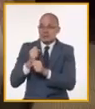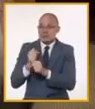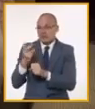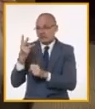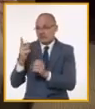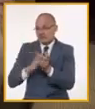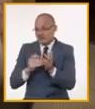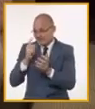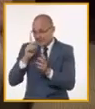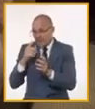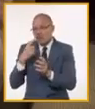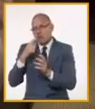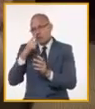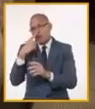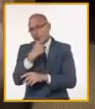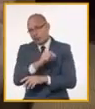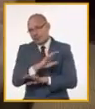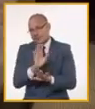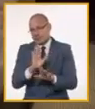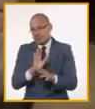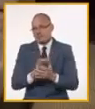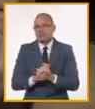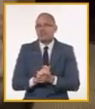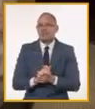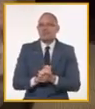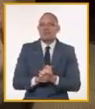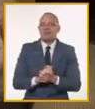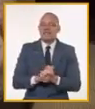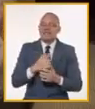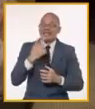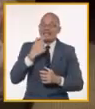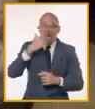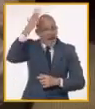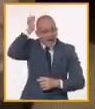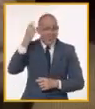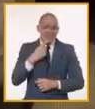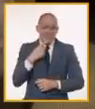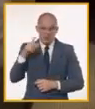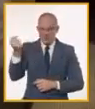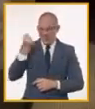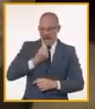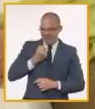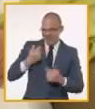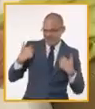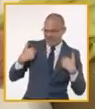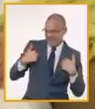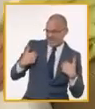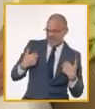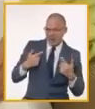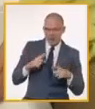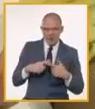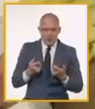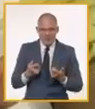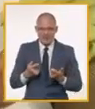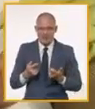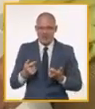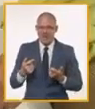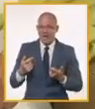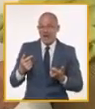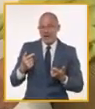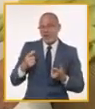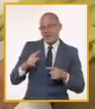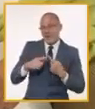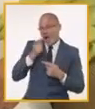donde yo tengo que explicarlo siempre. Raúl dice que yo lo traicioné, que sin el permiso de él abandoné